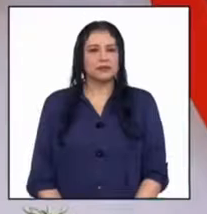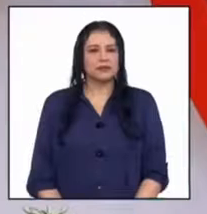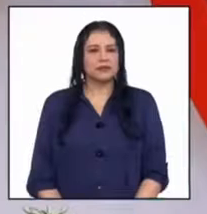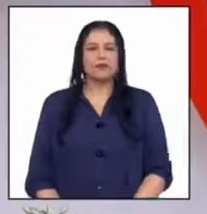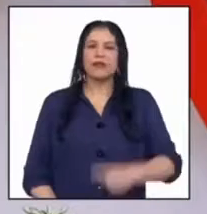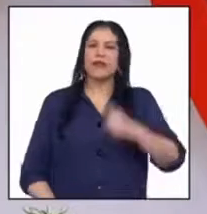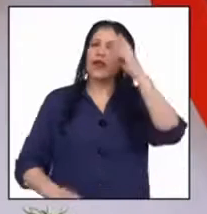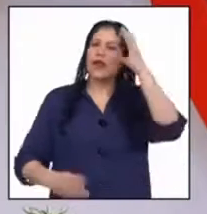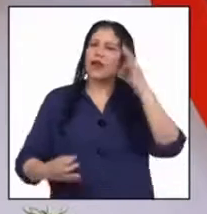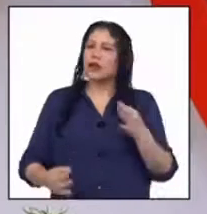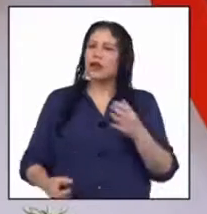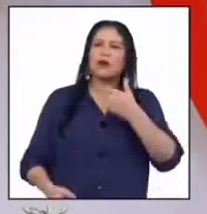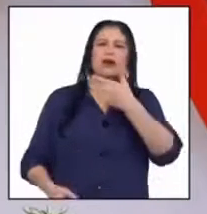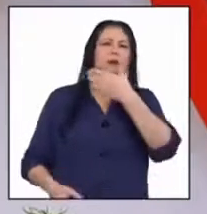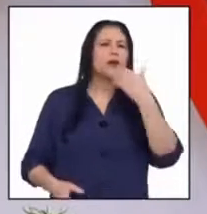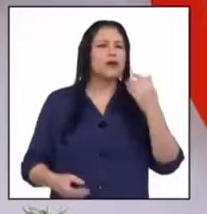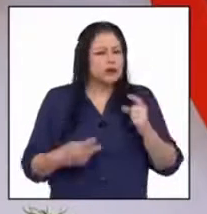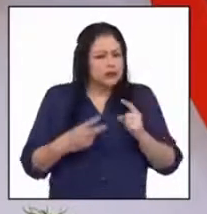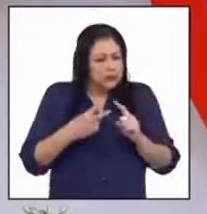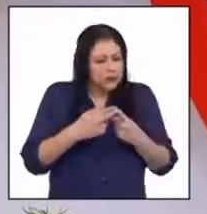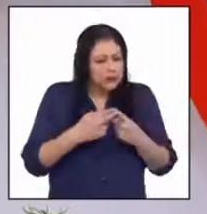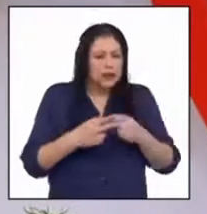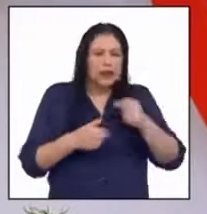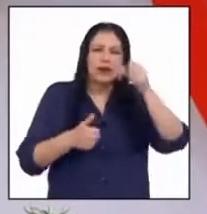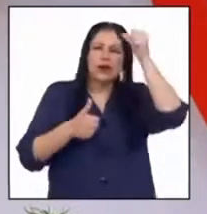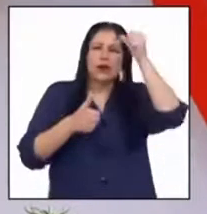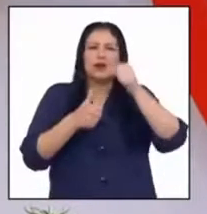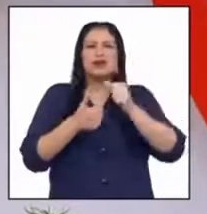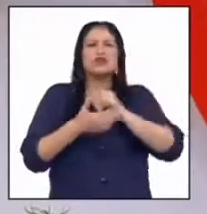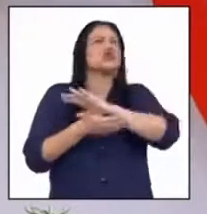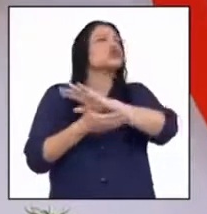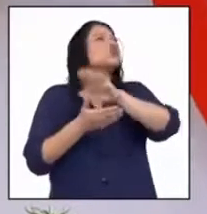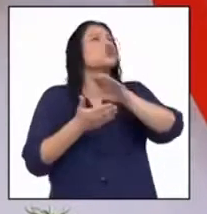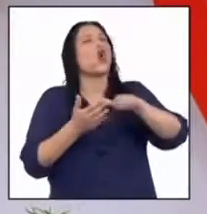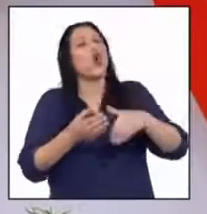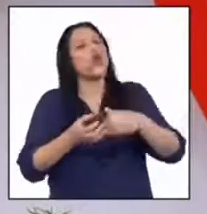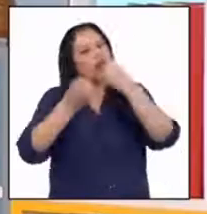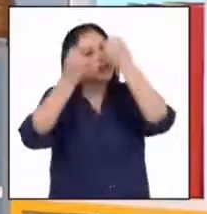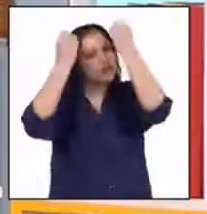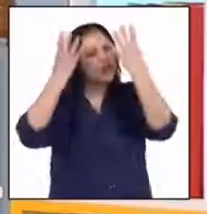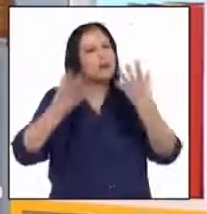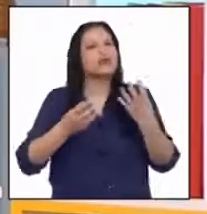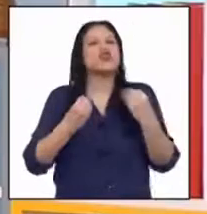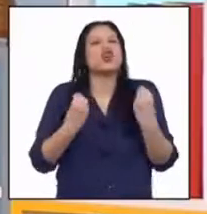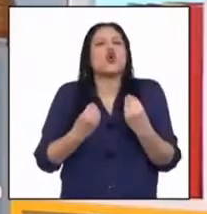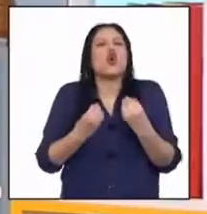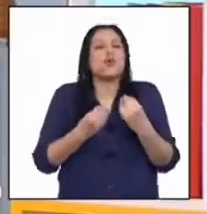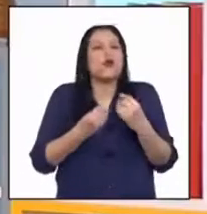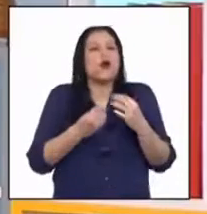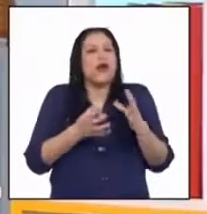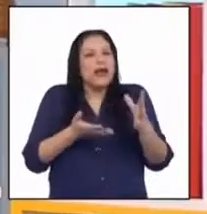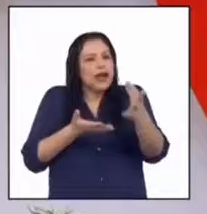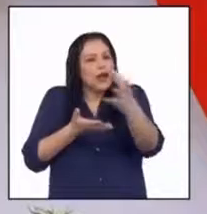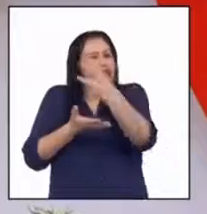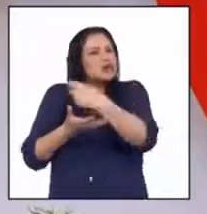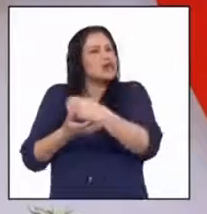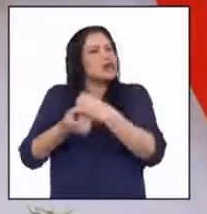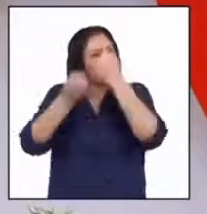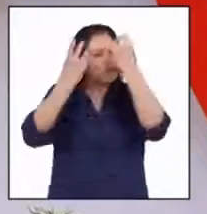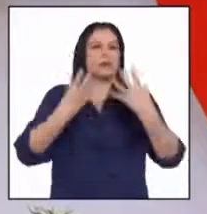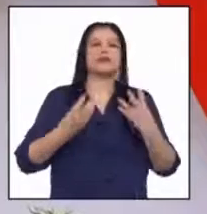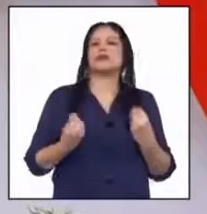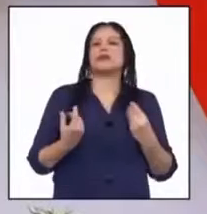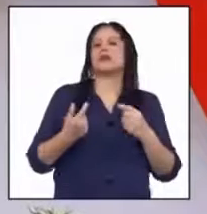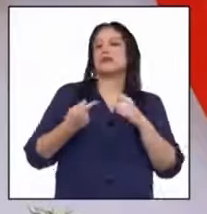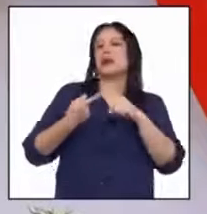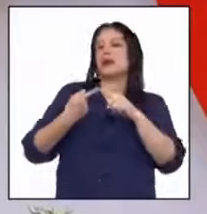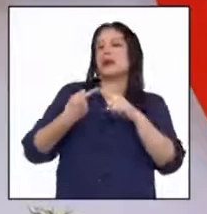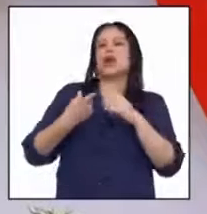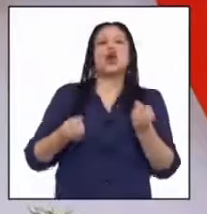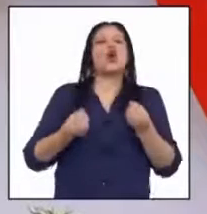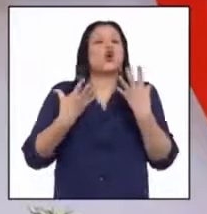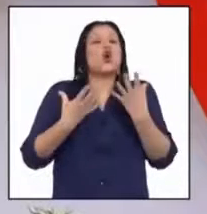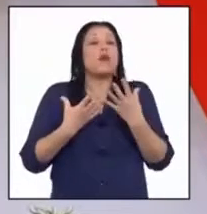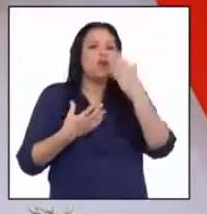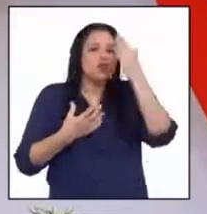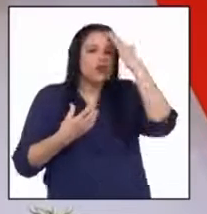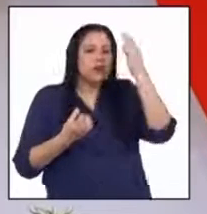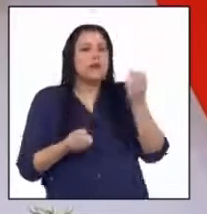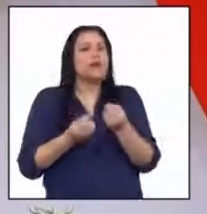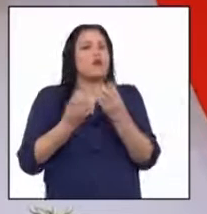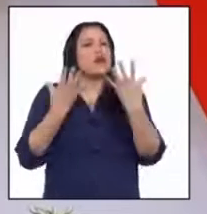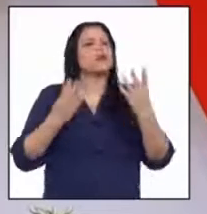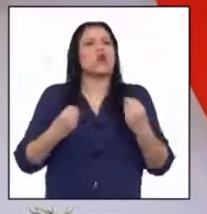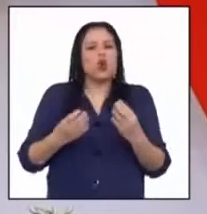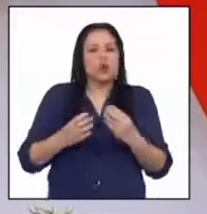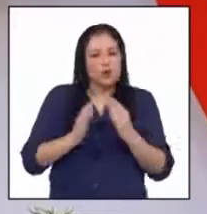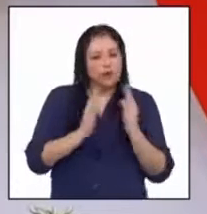Creo que lo mejor es empezar recordando todo lo referido a la recolección de datos. Por ejemplo, cómo realizar un conteo, cómo